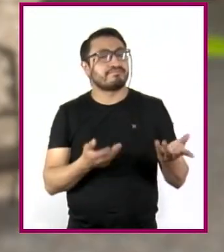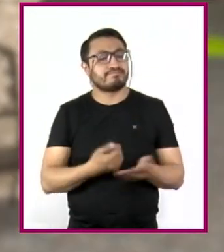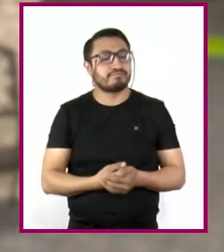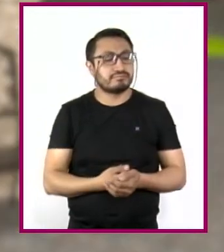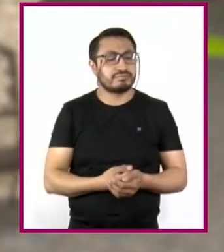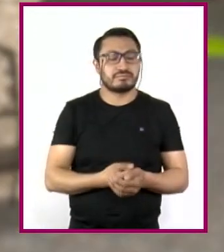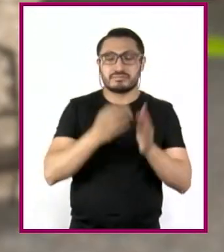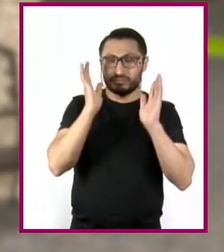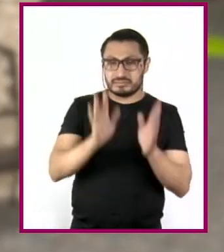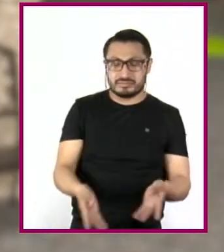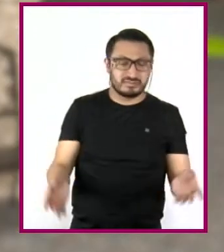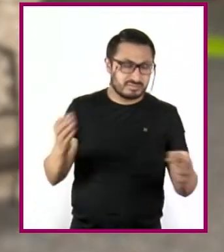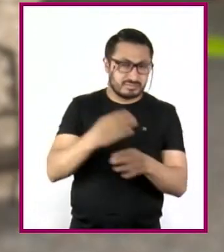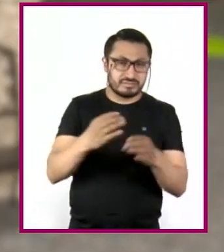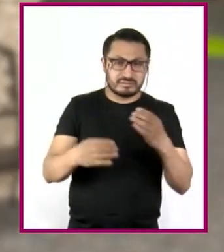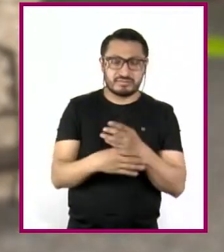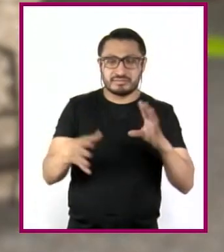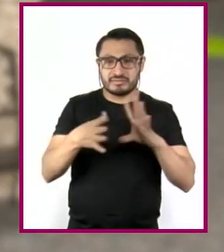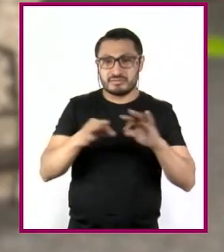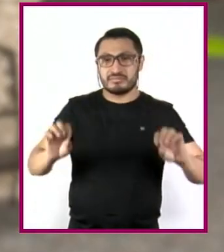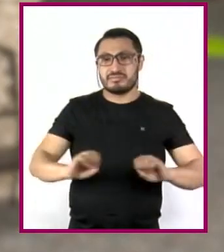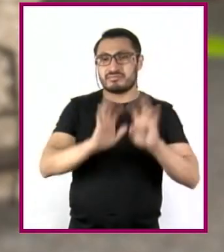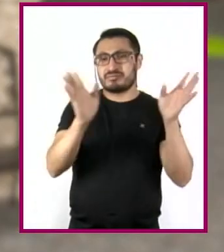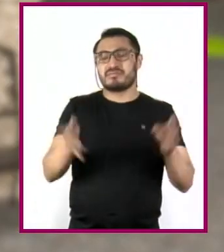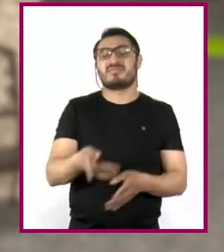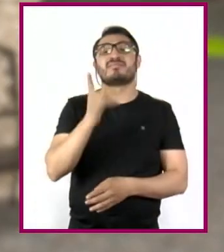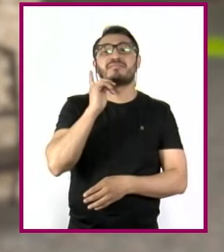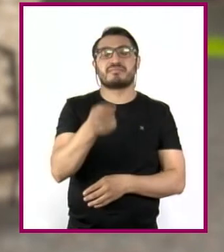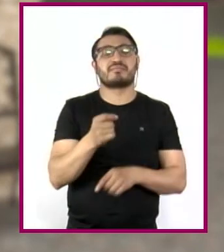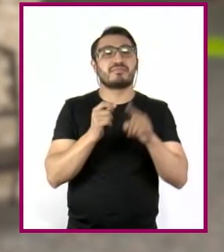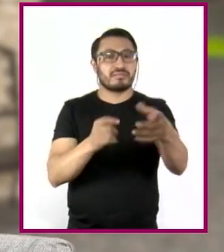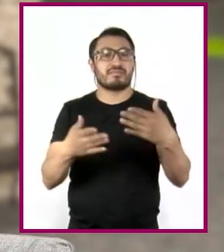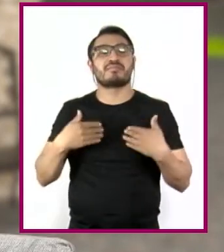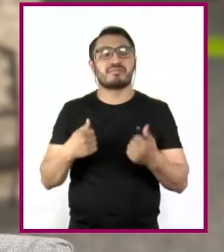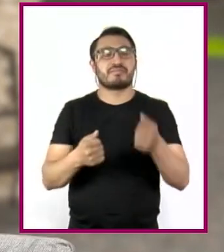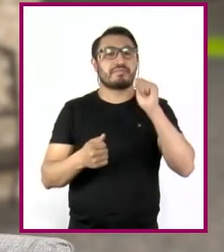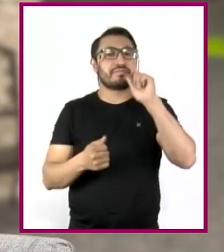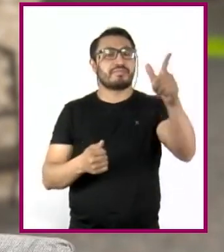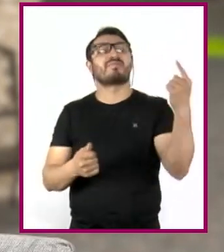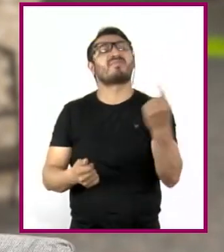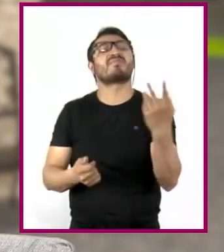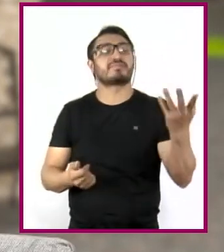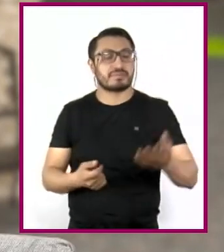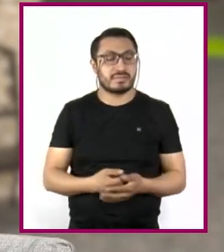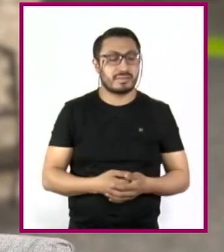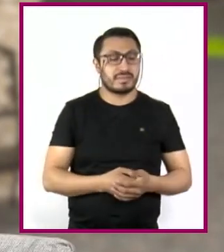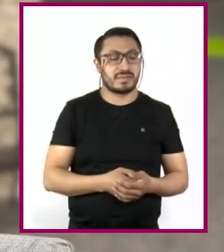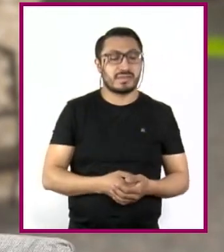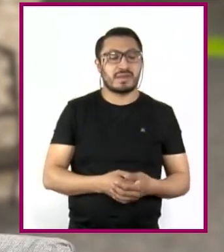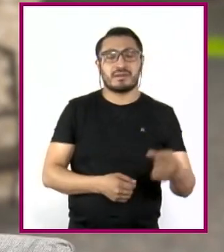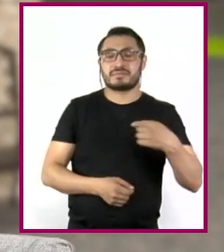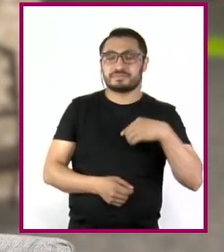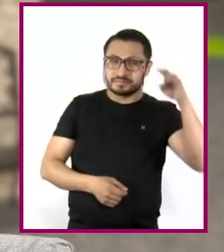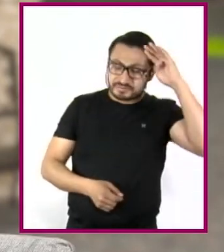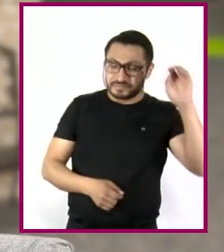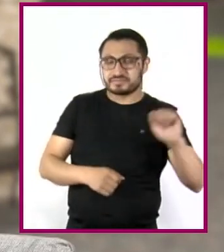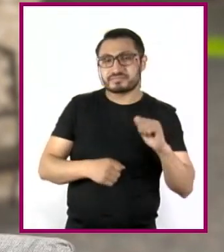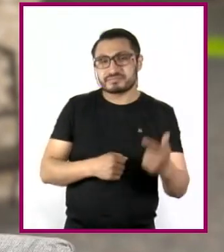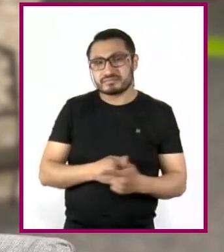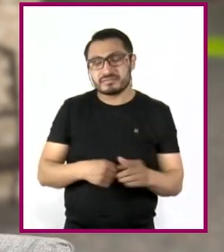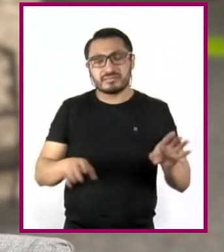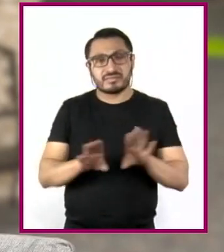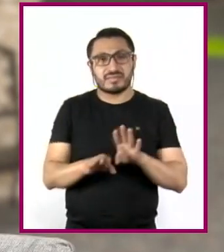ya que estamos poniendo las cosas en claro, ¿qué está entendiendo por alma? Me pregunto si hay algo que